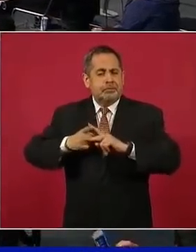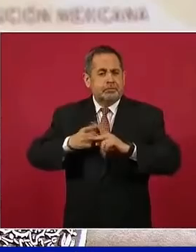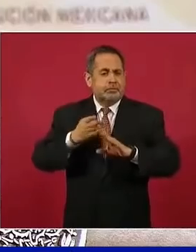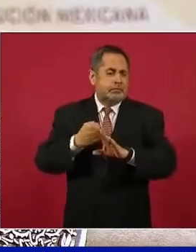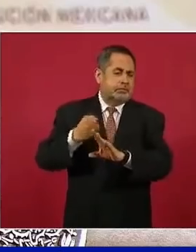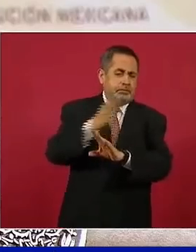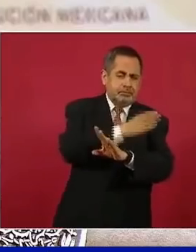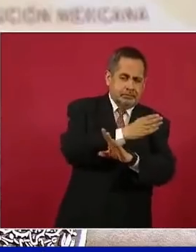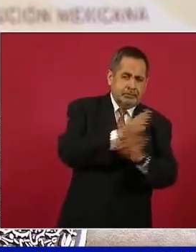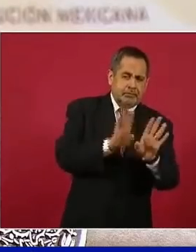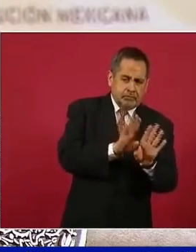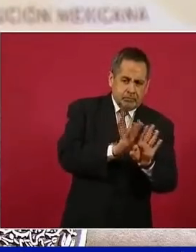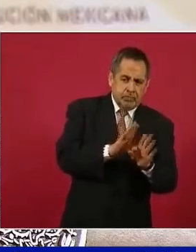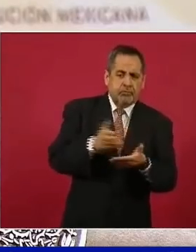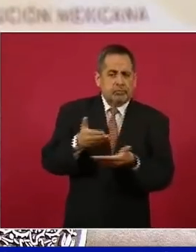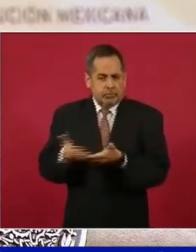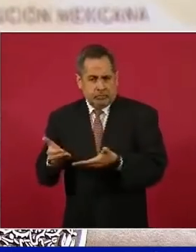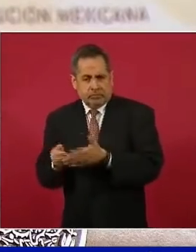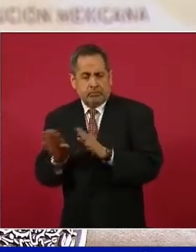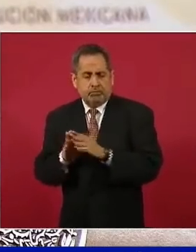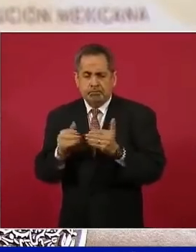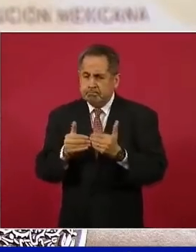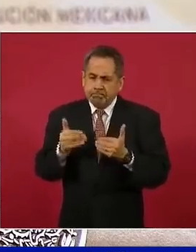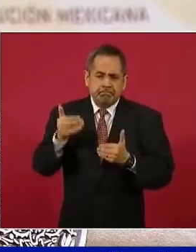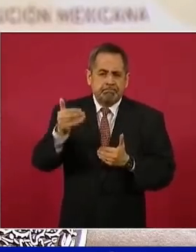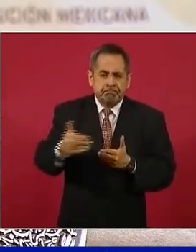encontramos del avance